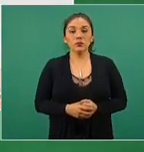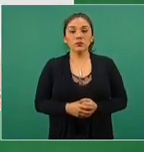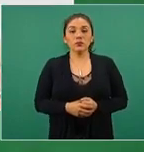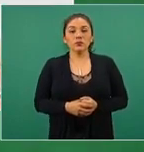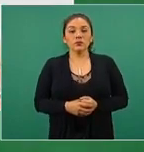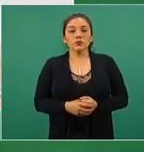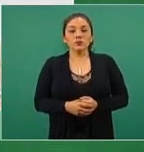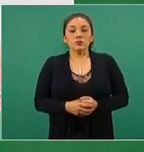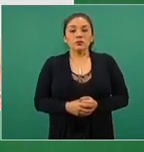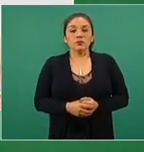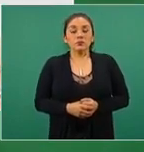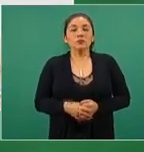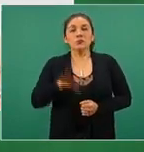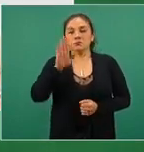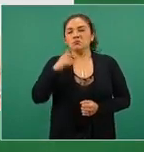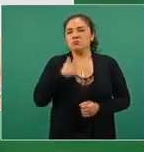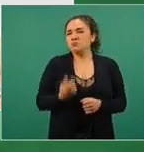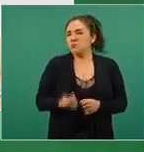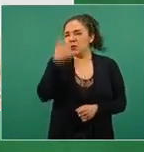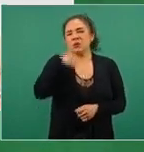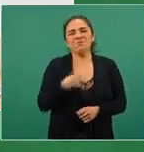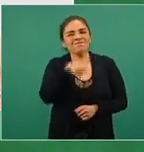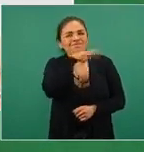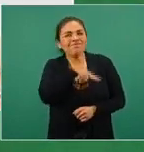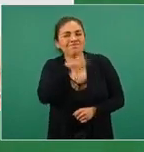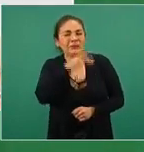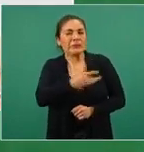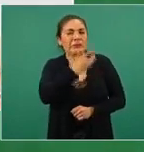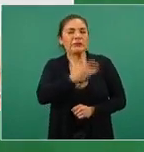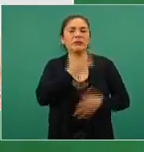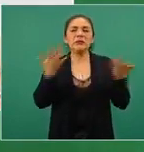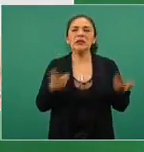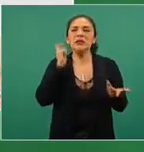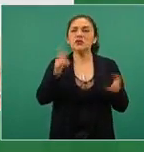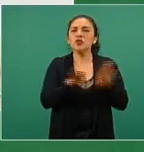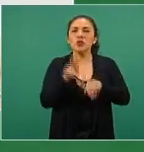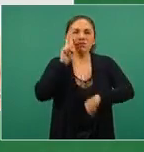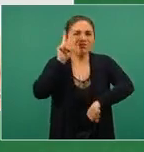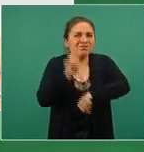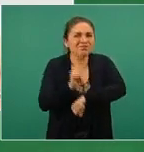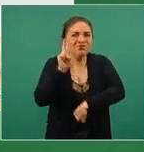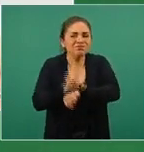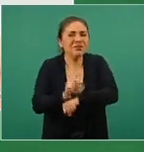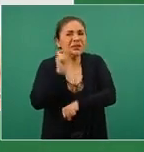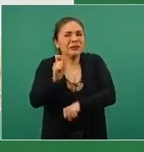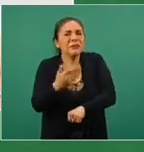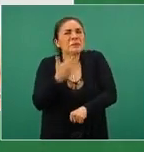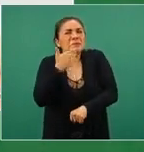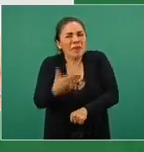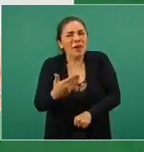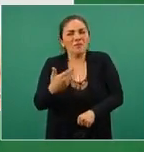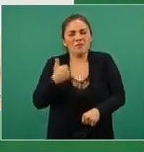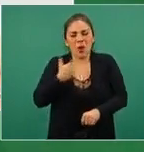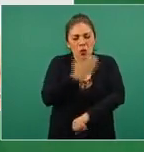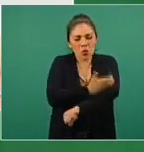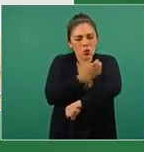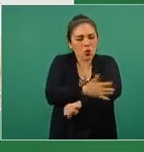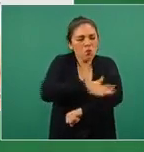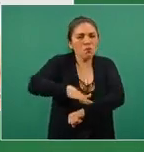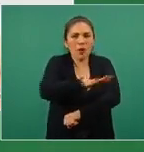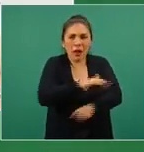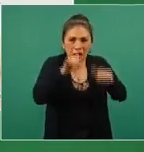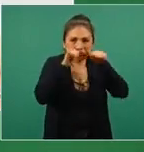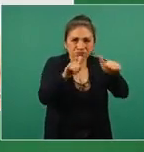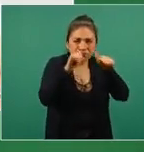Una de nuestras principales preocupaciones era velar por la integridad de mis compañeros de salud,